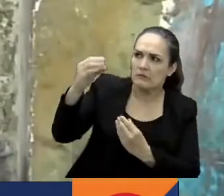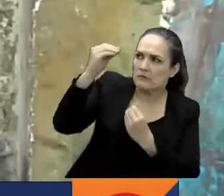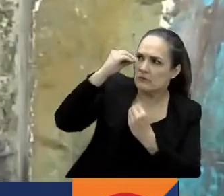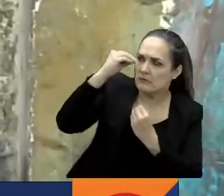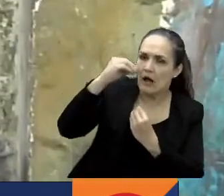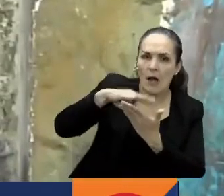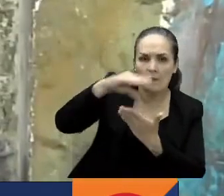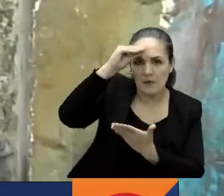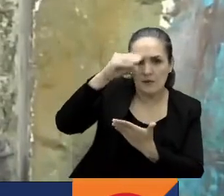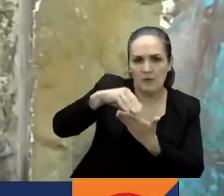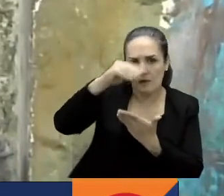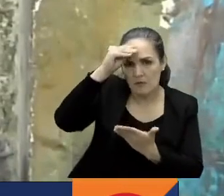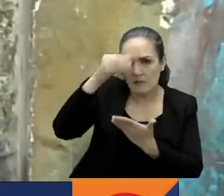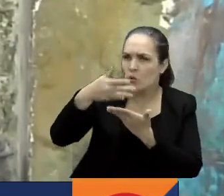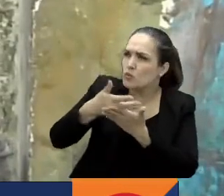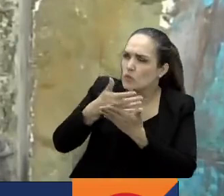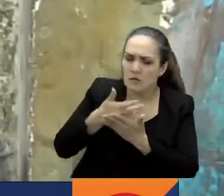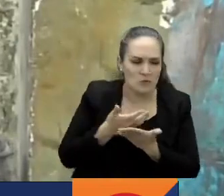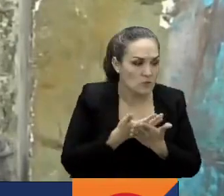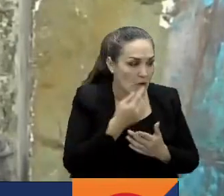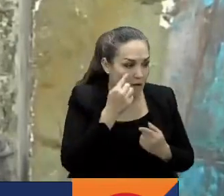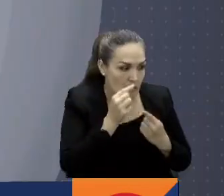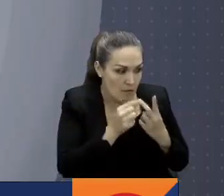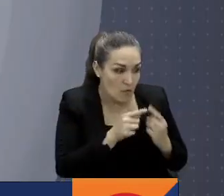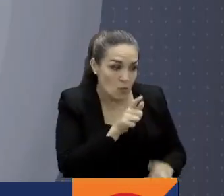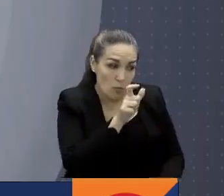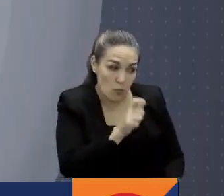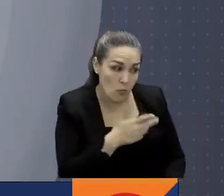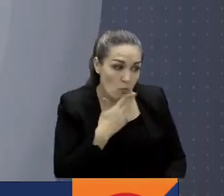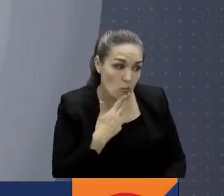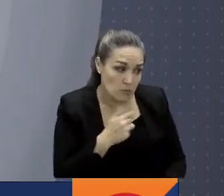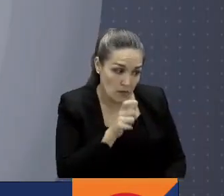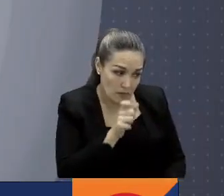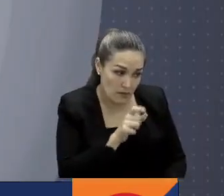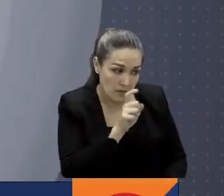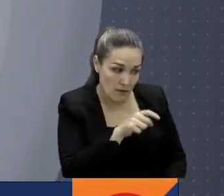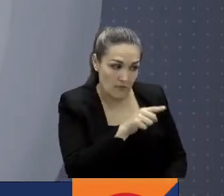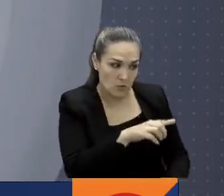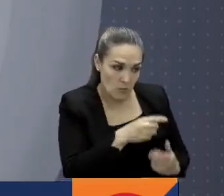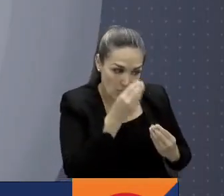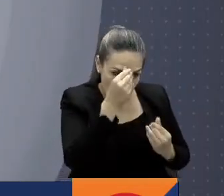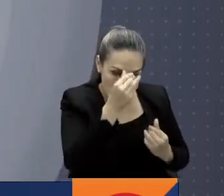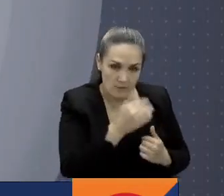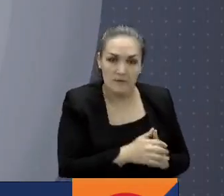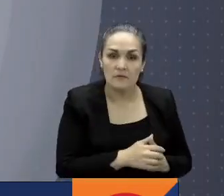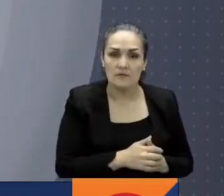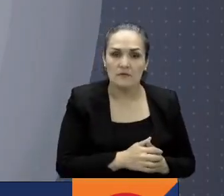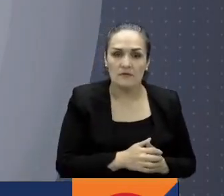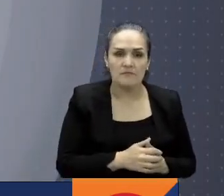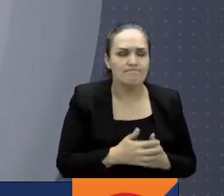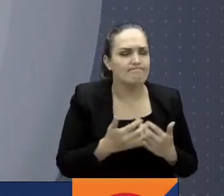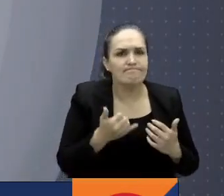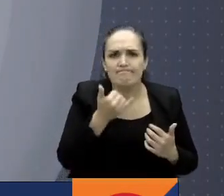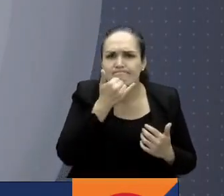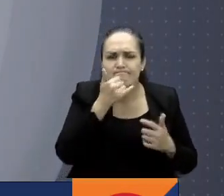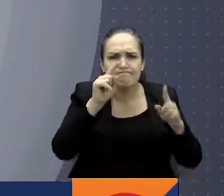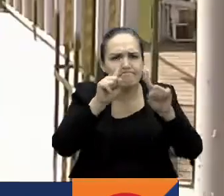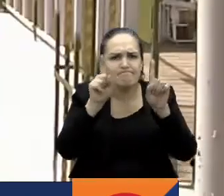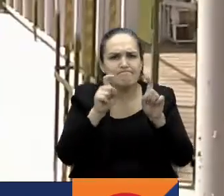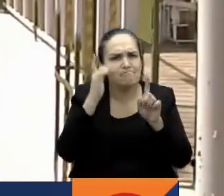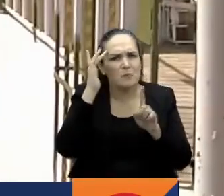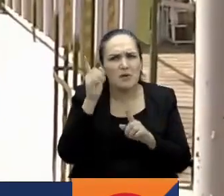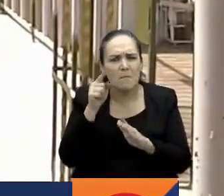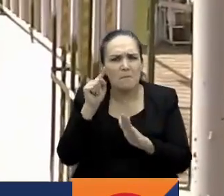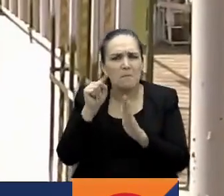aprendí. Me aconsejaba ser buena persona. Nadie sabe a ciencia cierta qué pasó para que mataran al